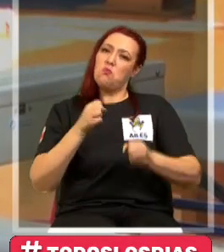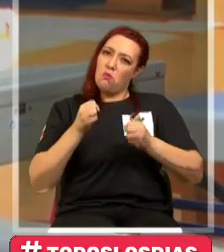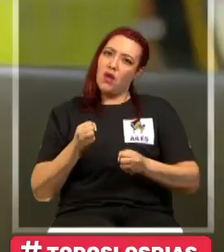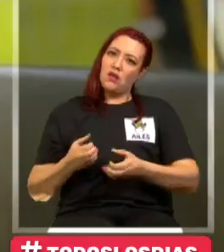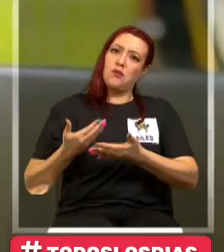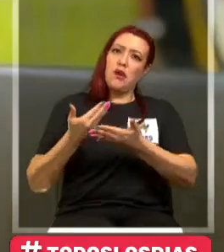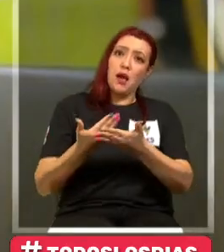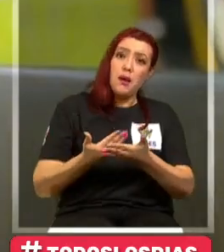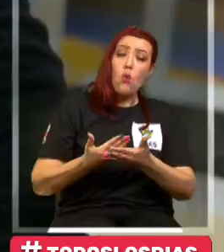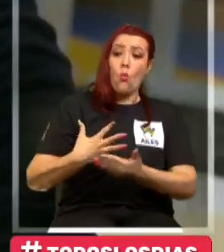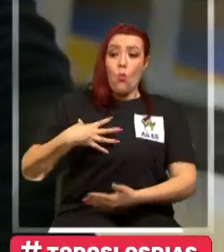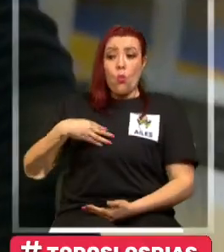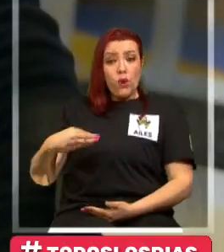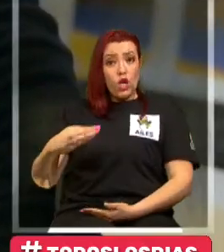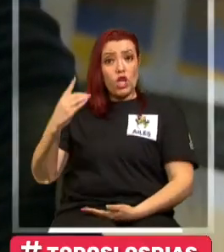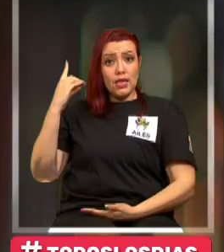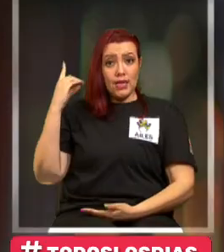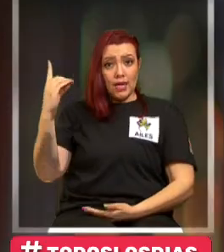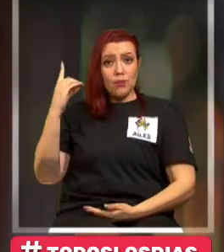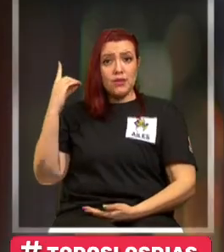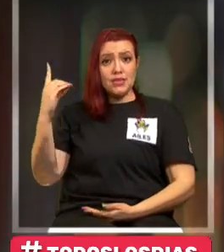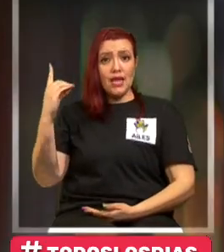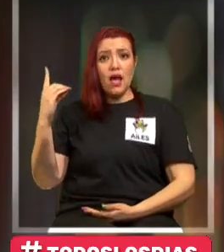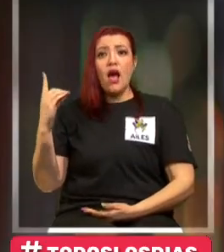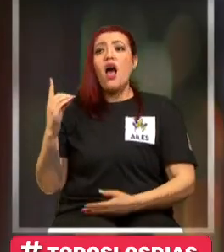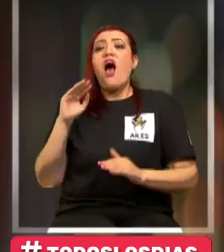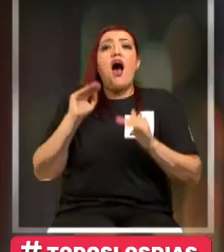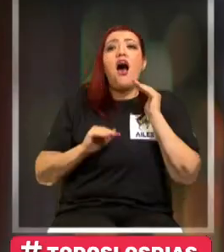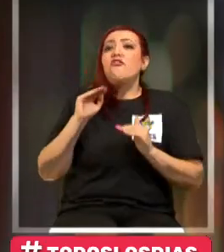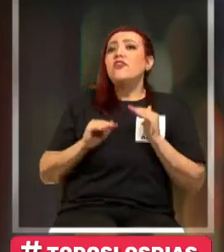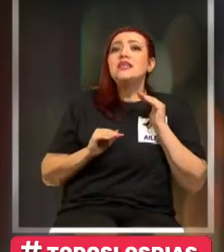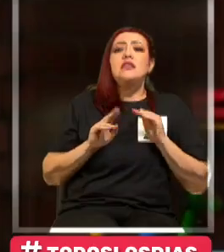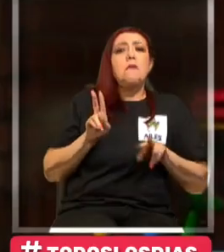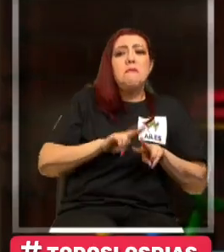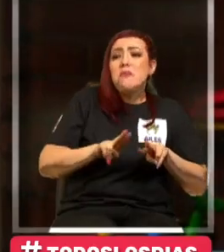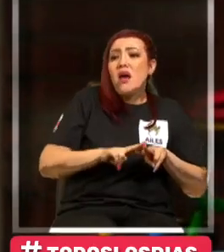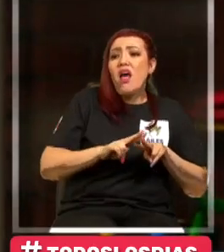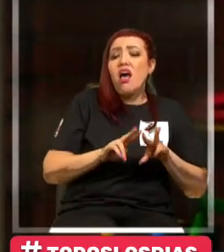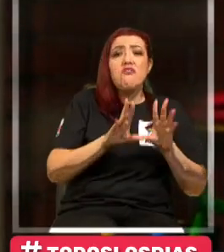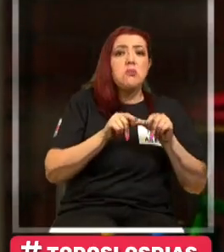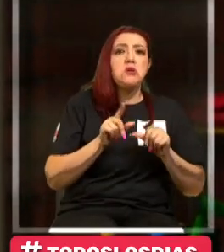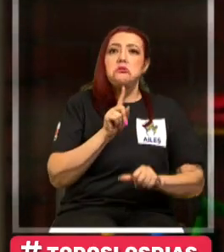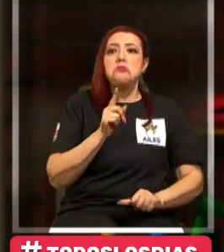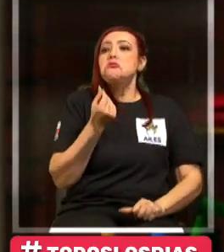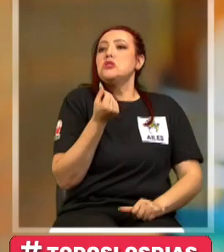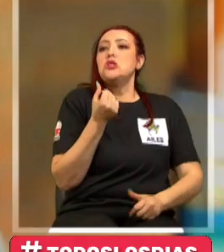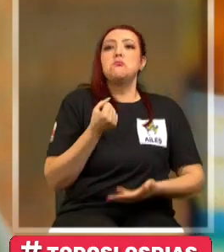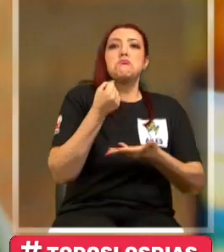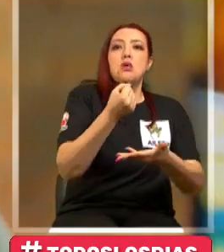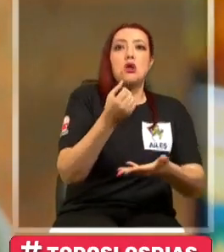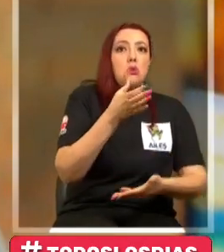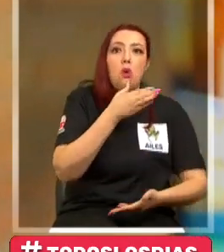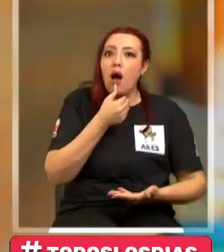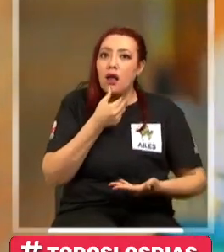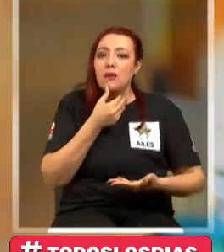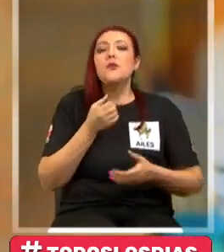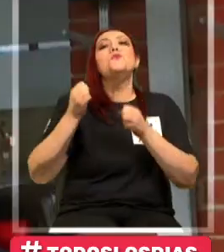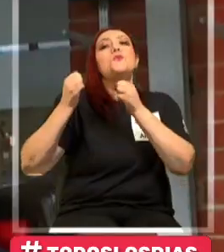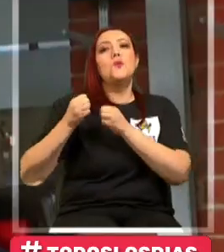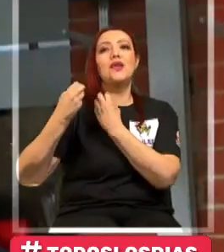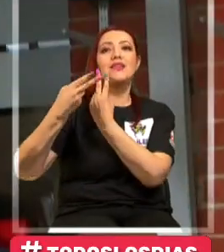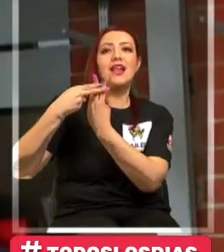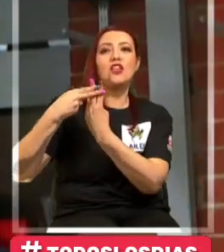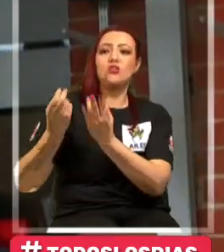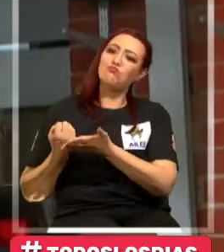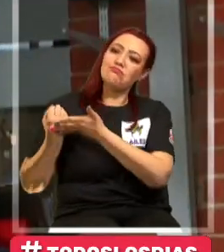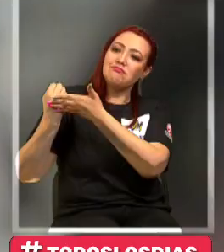capacidad diferente llega a una familia que muchas veces no está preparada, que no tiene los recursos y puedan tener una atención de calidad como es en